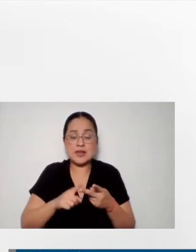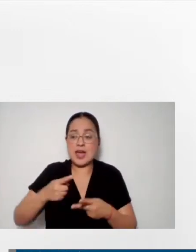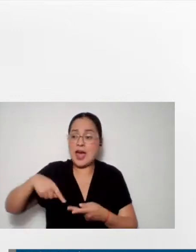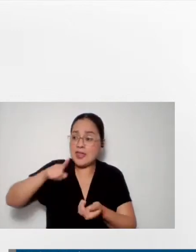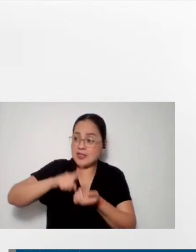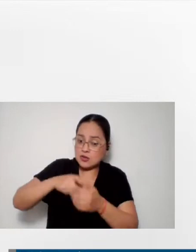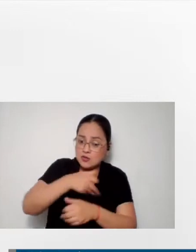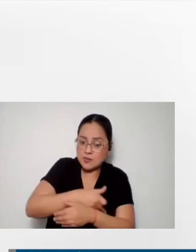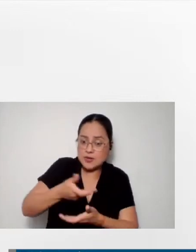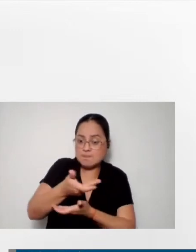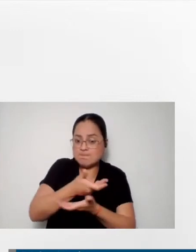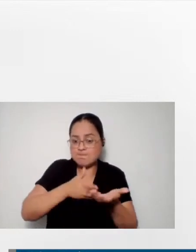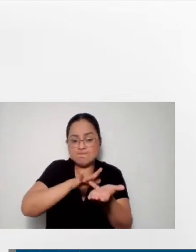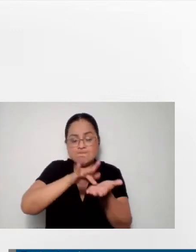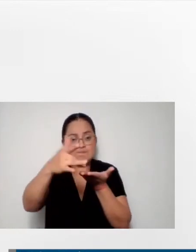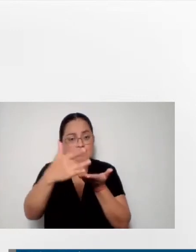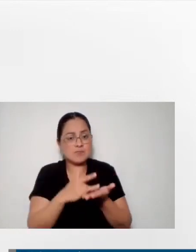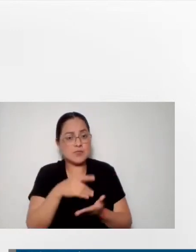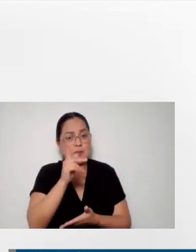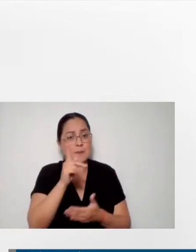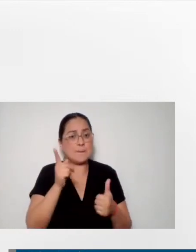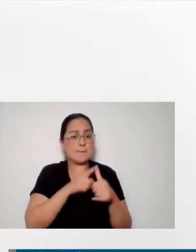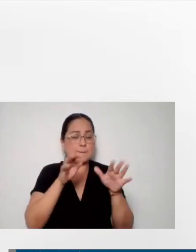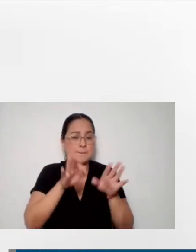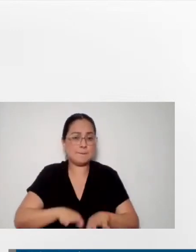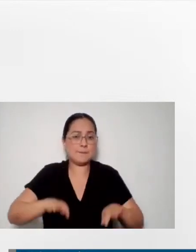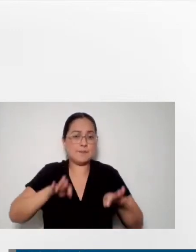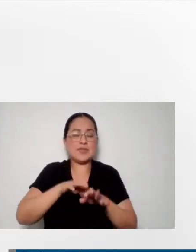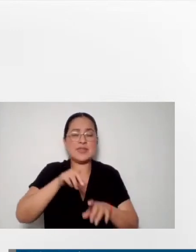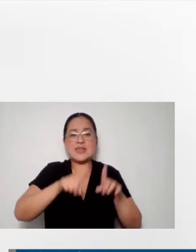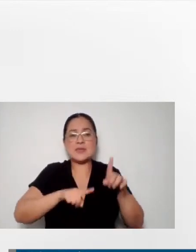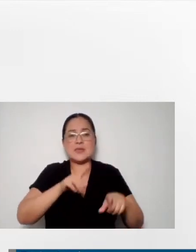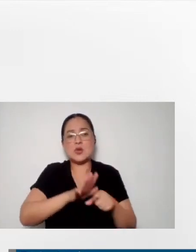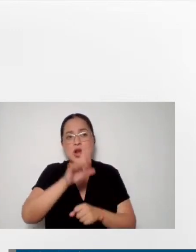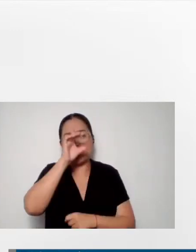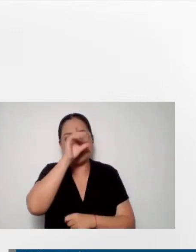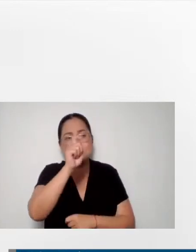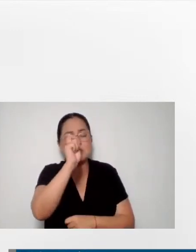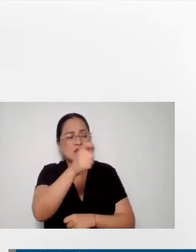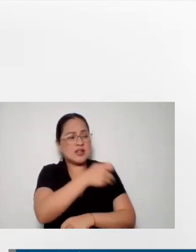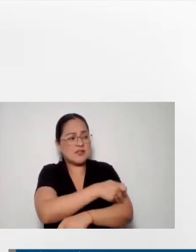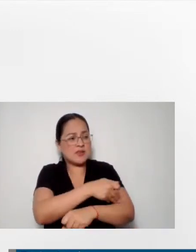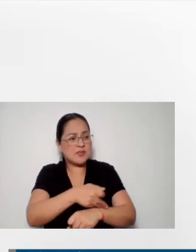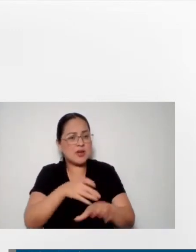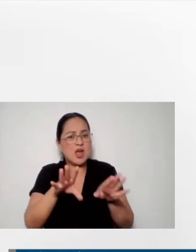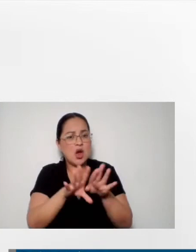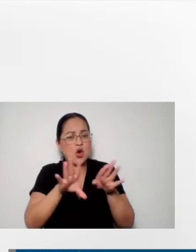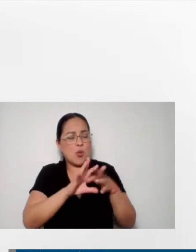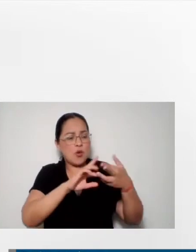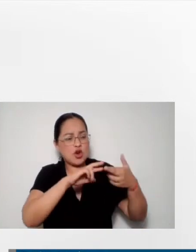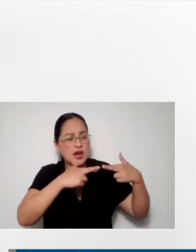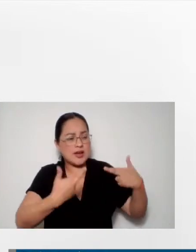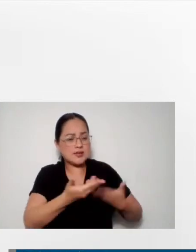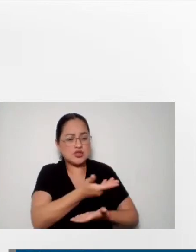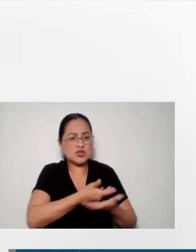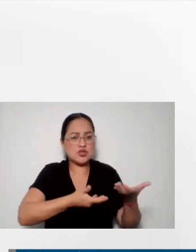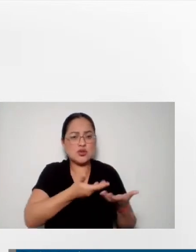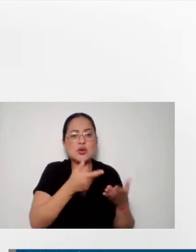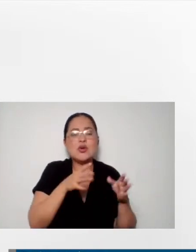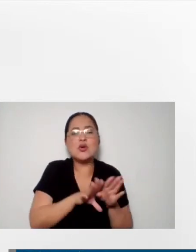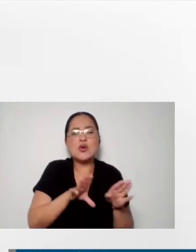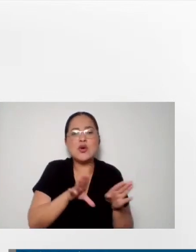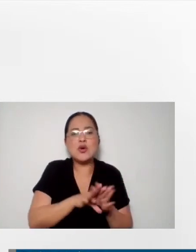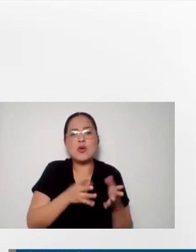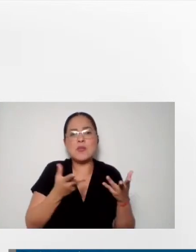pero tenemos que basarnos en el entendimiento de lo que es una familia, cuándo se generan estos vínculos, cuándo podemos esperar, digamos,